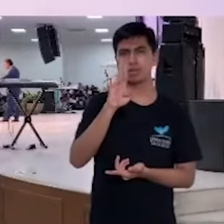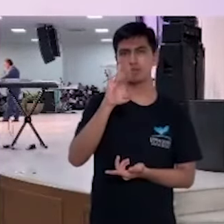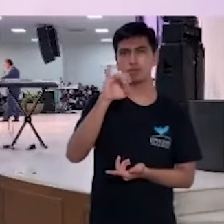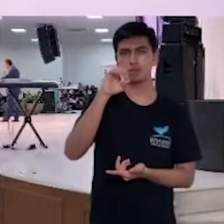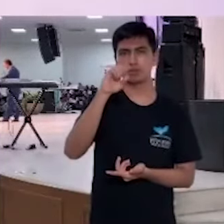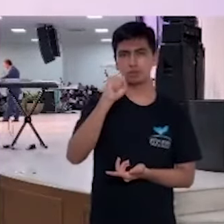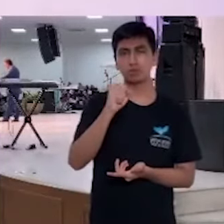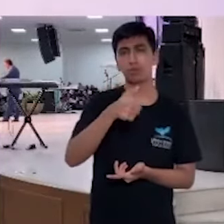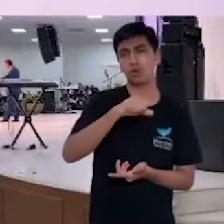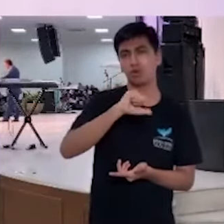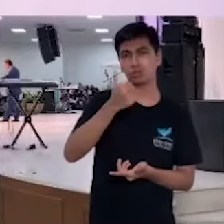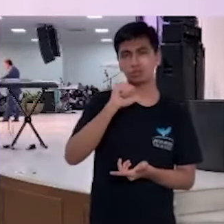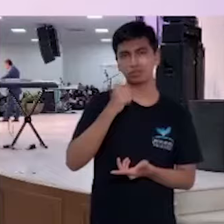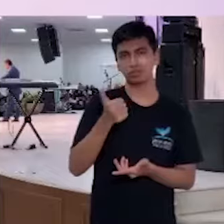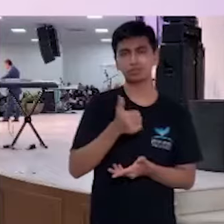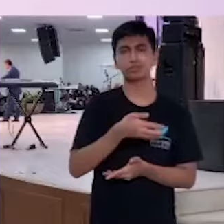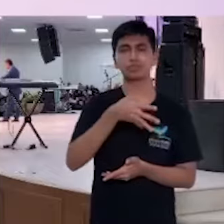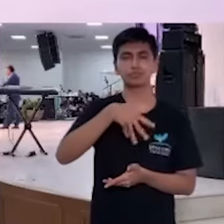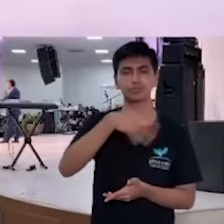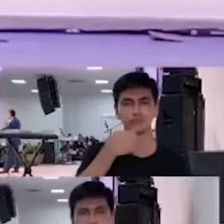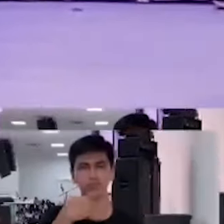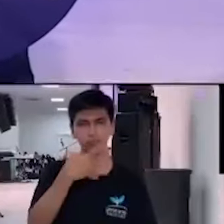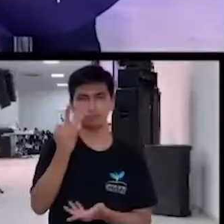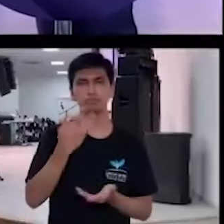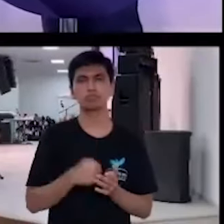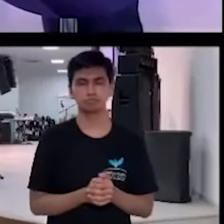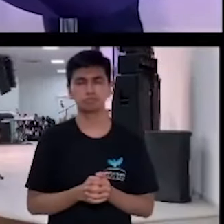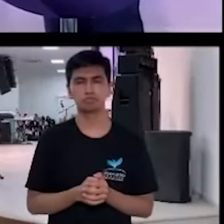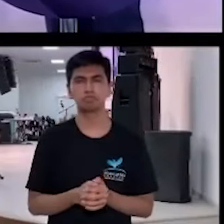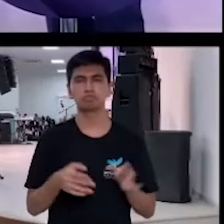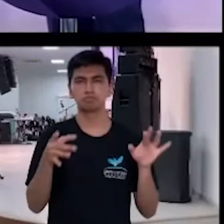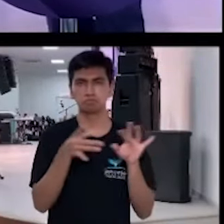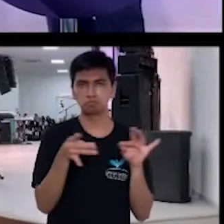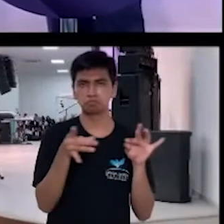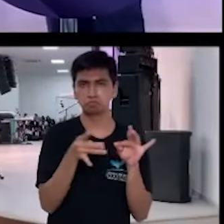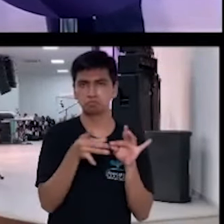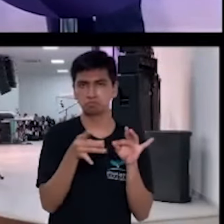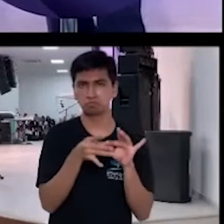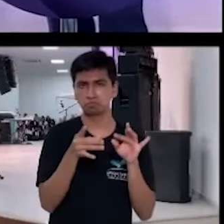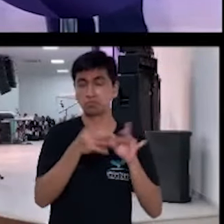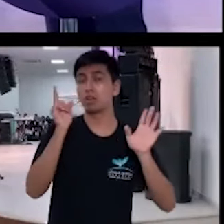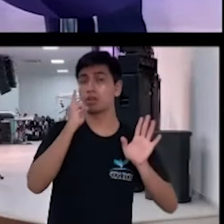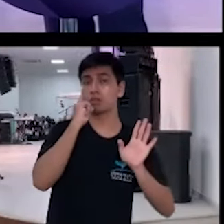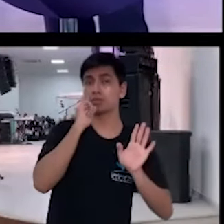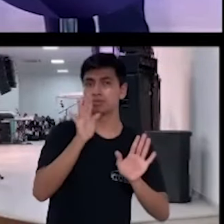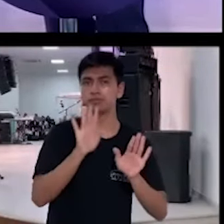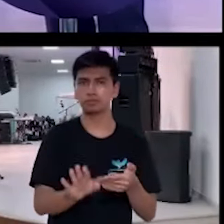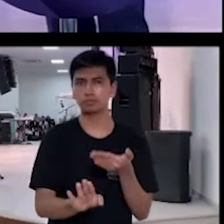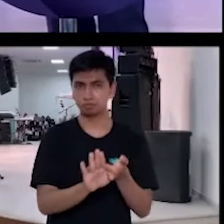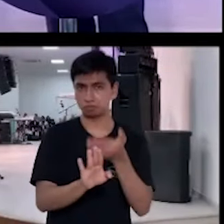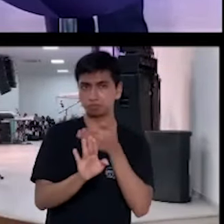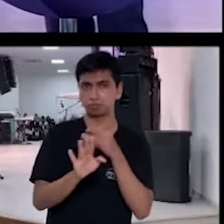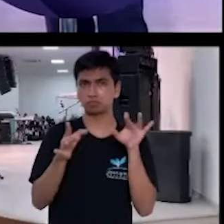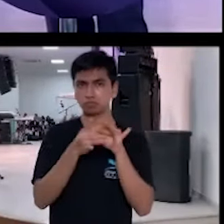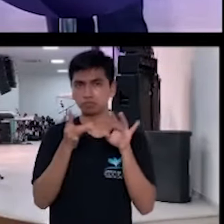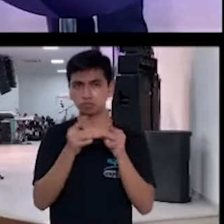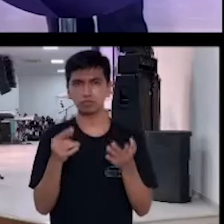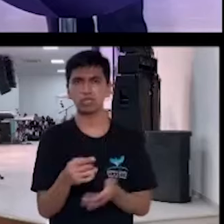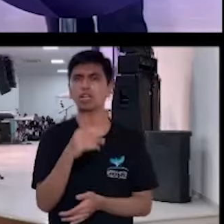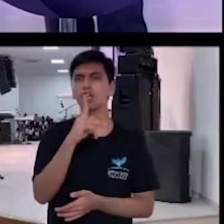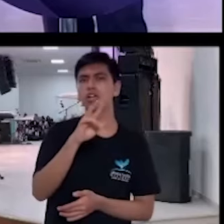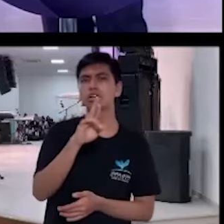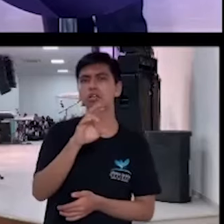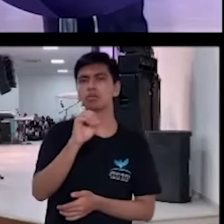11, 14, escribió lo siguiente. Y recuerden que el libro de Proverbios es un libro, es el libro de la sabiduría, es un